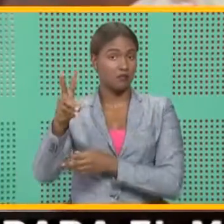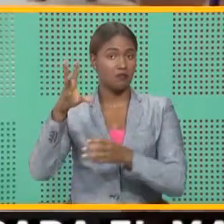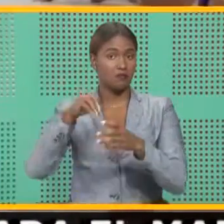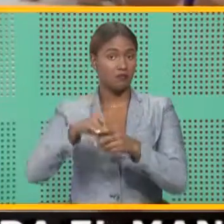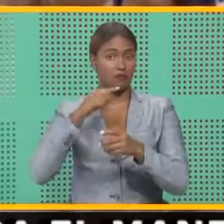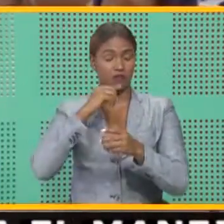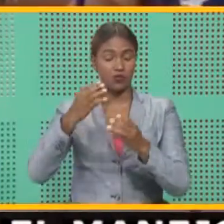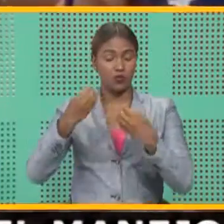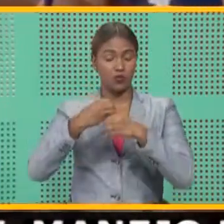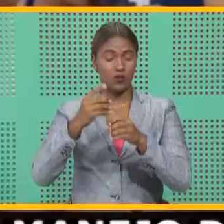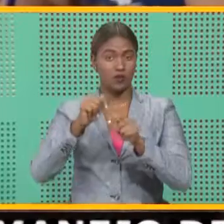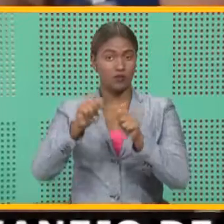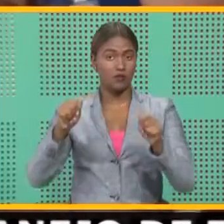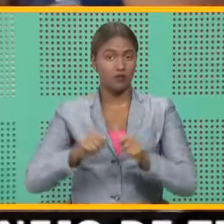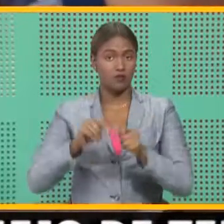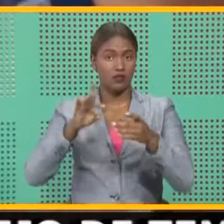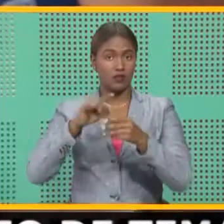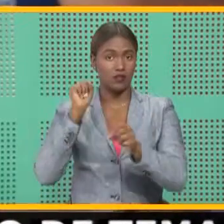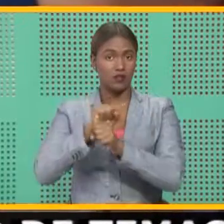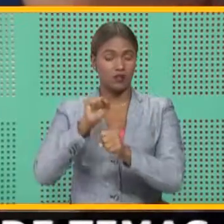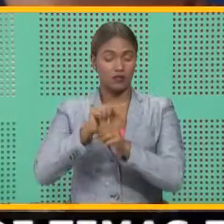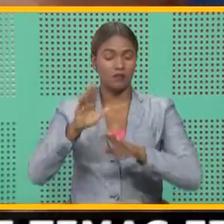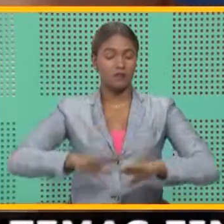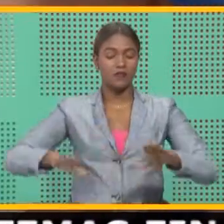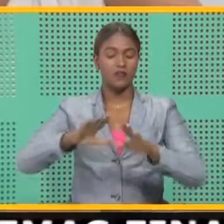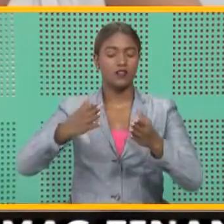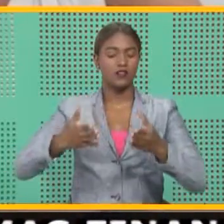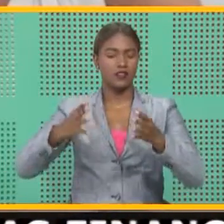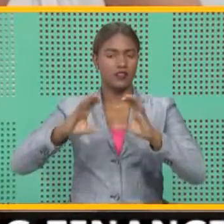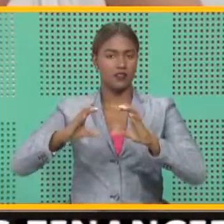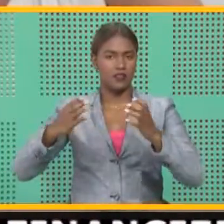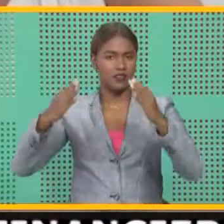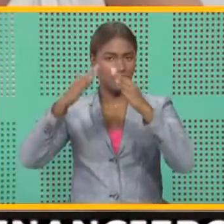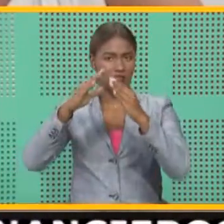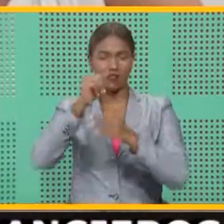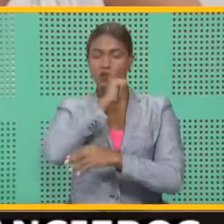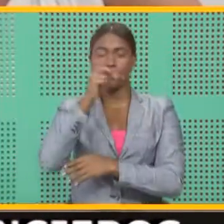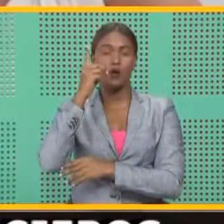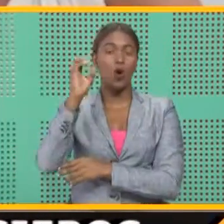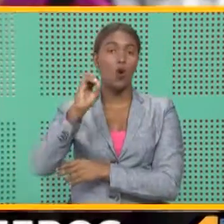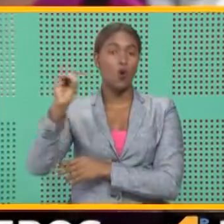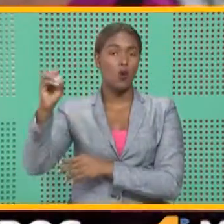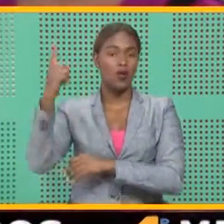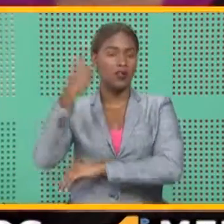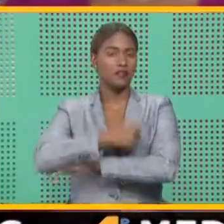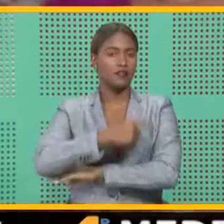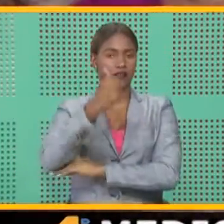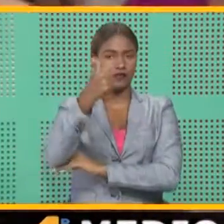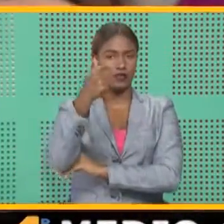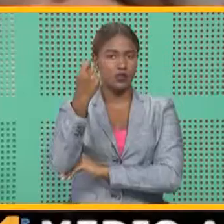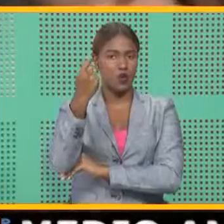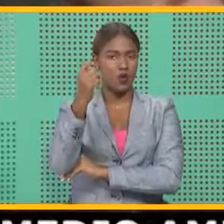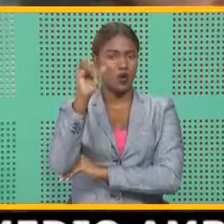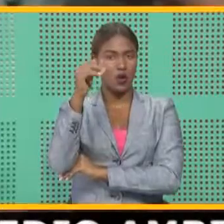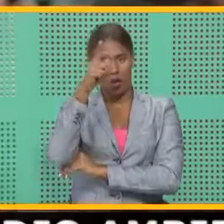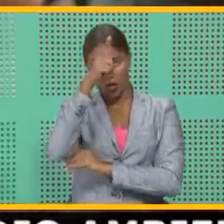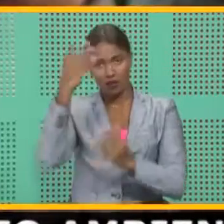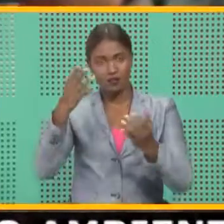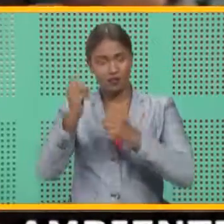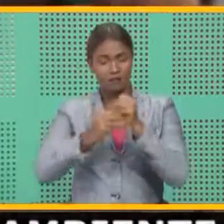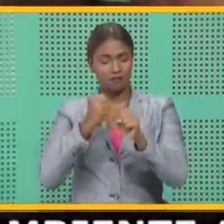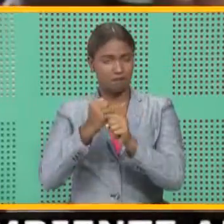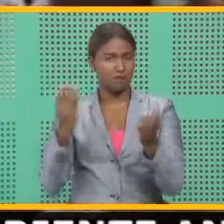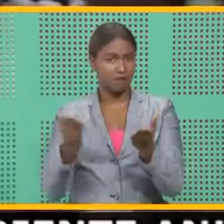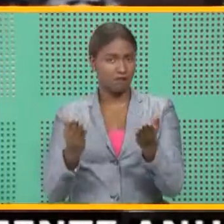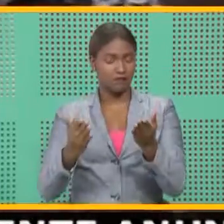la Oficina Territorial de Empleo ubicada en el Ayuntamiento de Santo Domingo Este los días 10, 11 y 12 de julio del año en